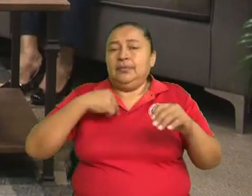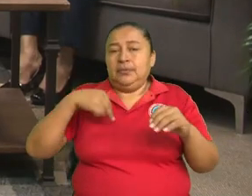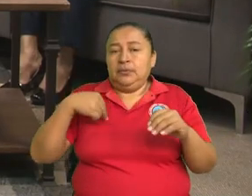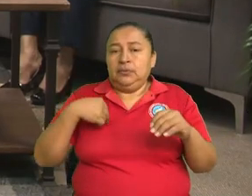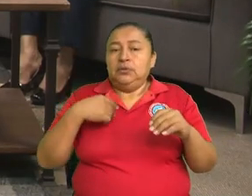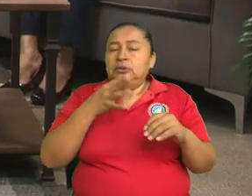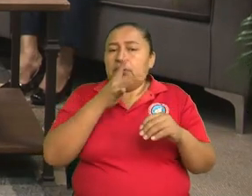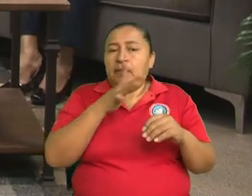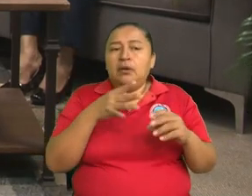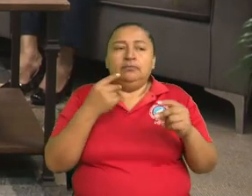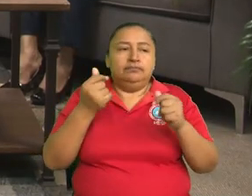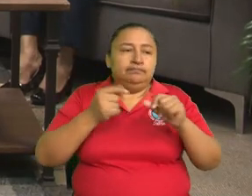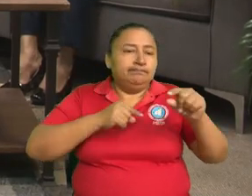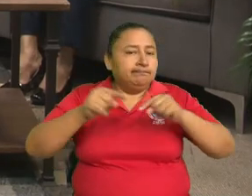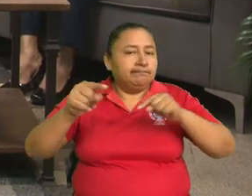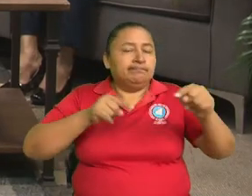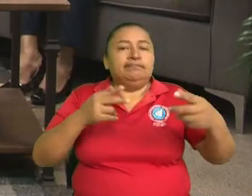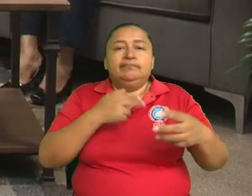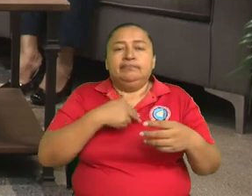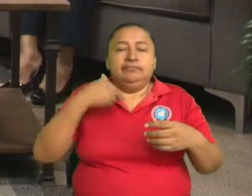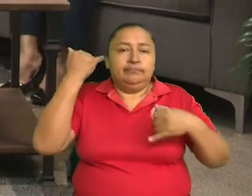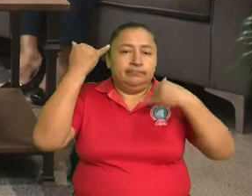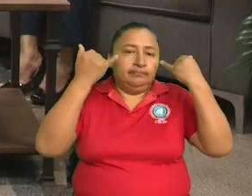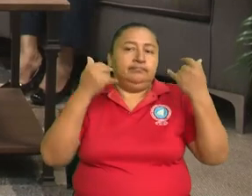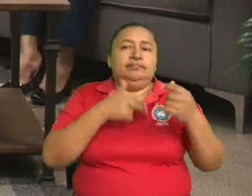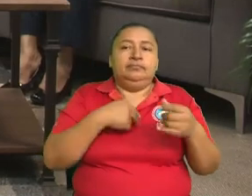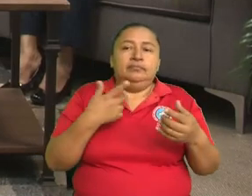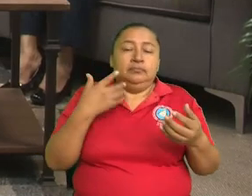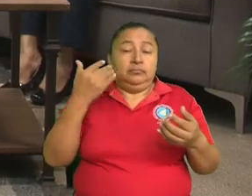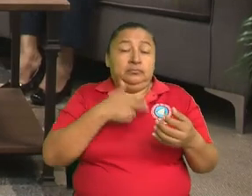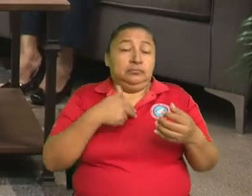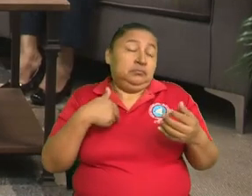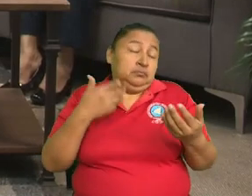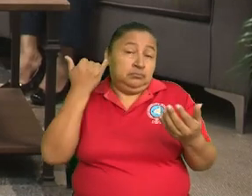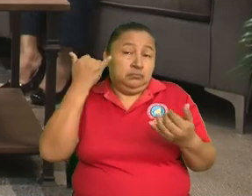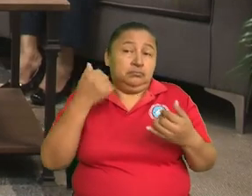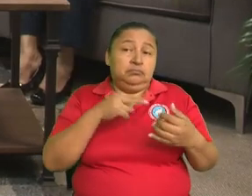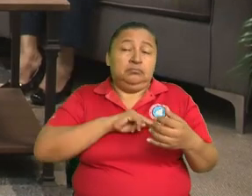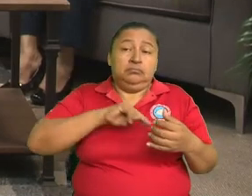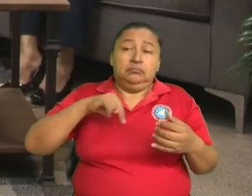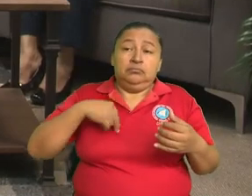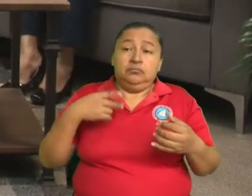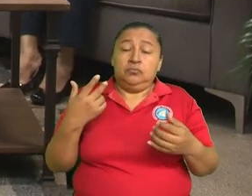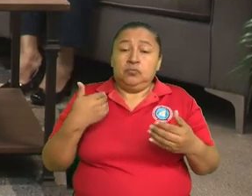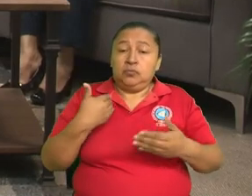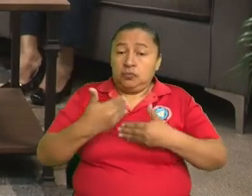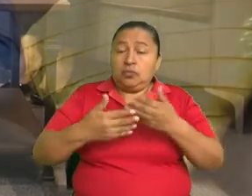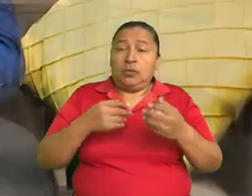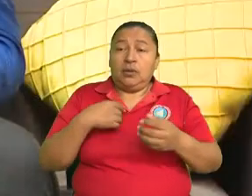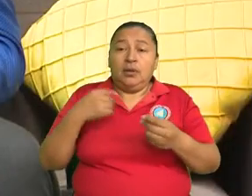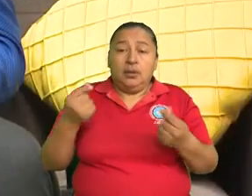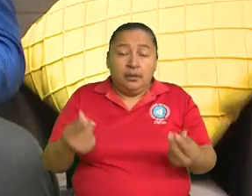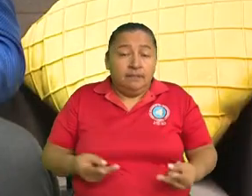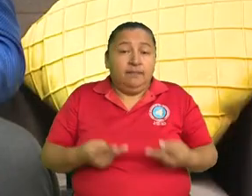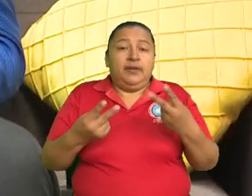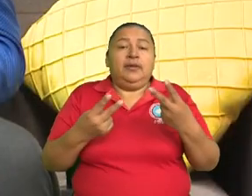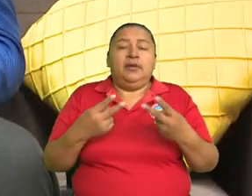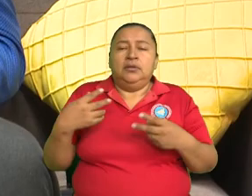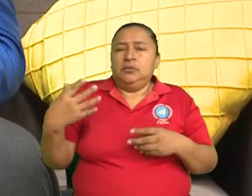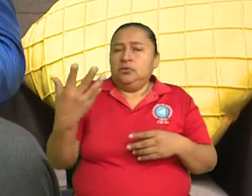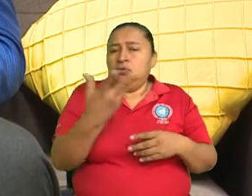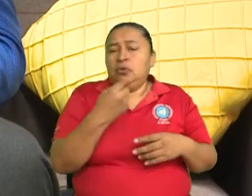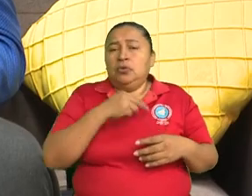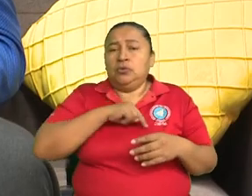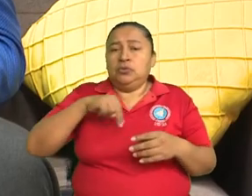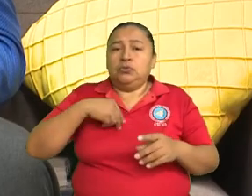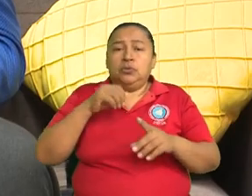Los chavalos que mueven, que hacen, que crean, que recrean, que nos hacen, que son los que hacen, le dan vida a todo lo que